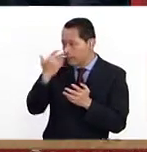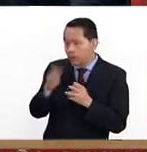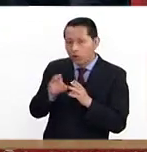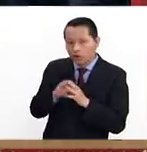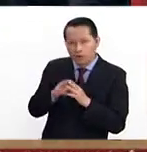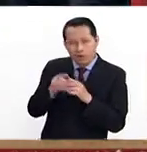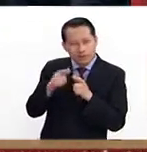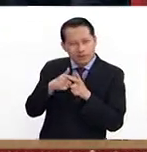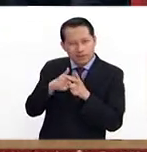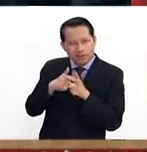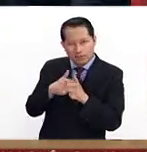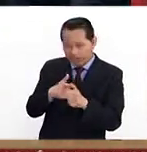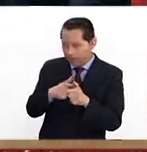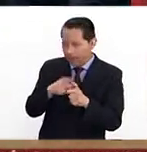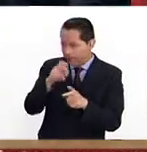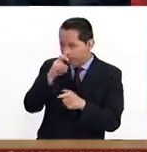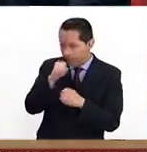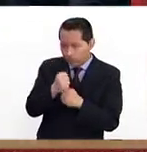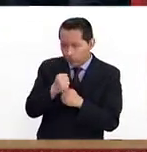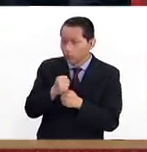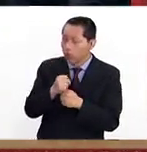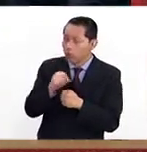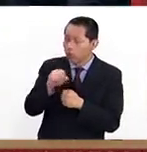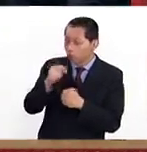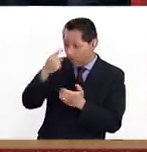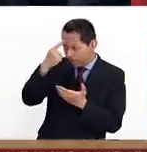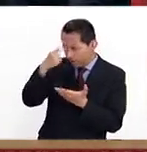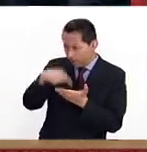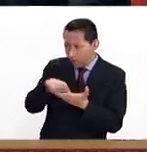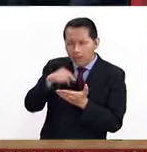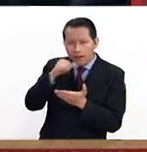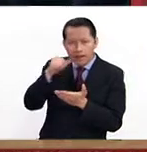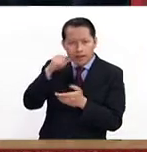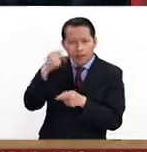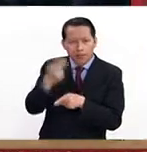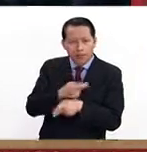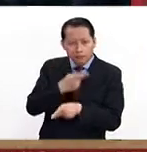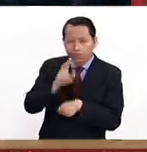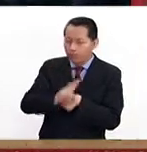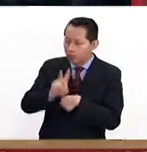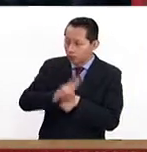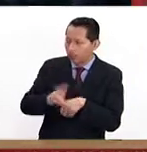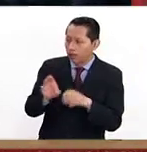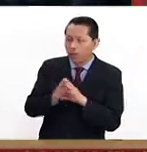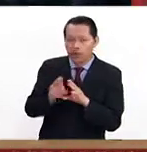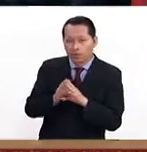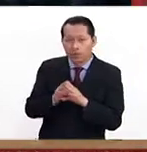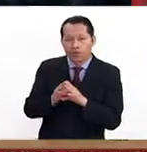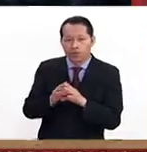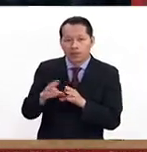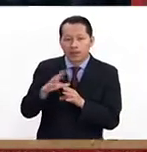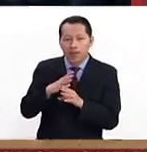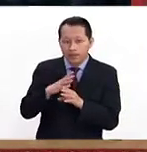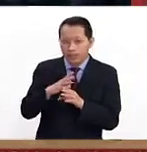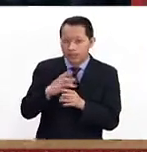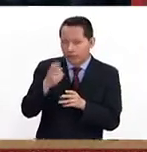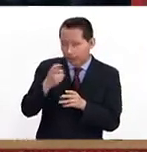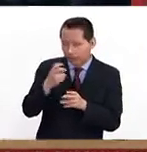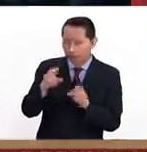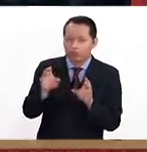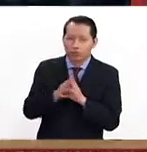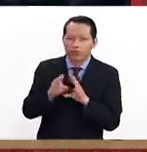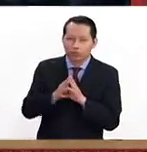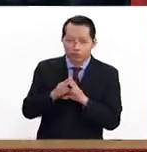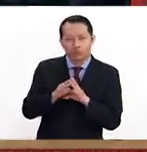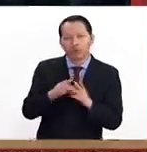en el poder. ¿Tú consideras que después de lo vivido ayer en Venezuela, al haber llamado esto un golpe de Estado